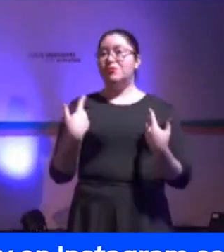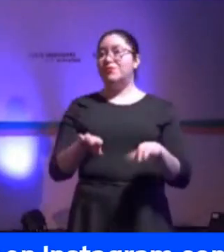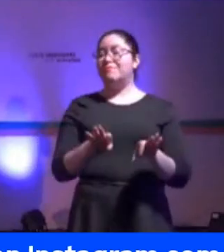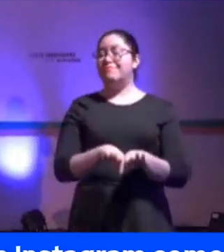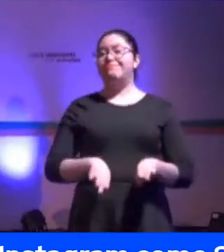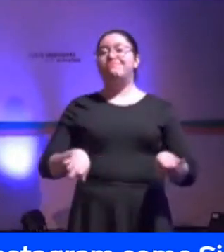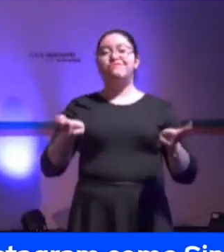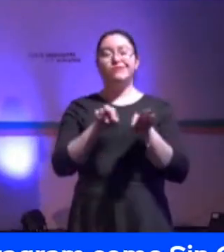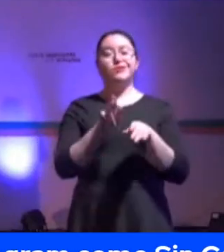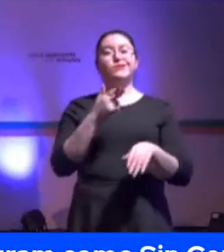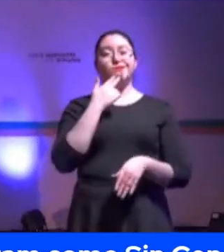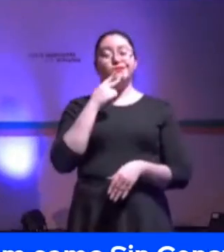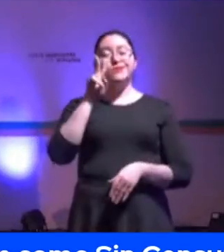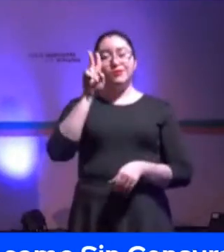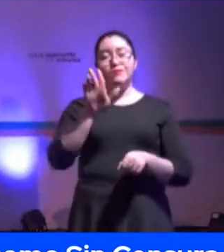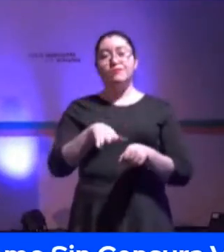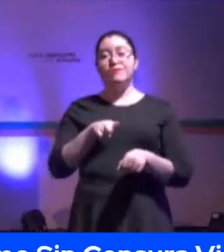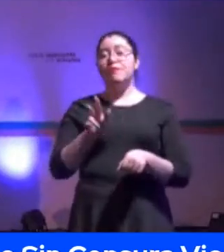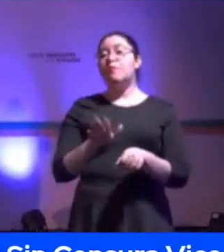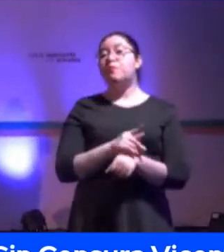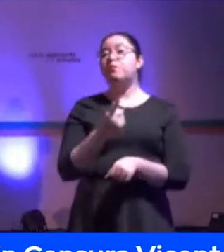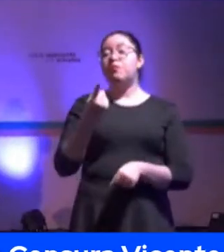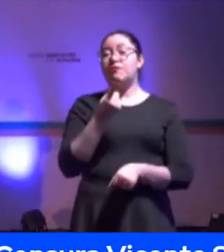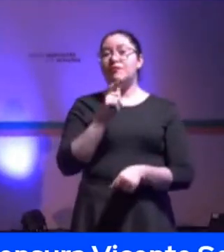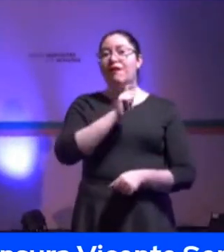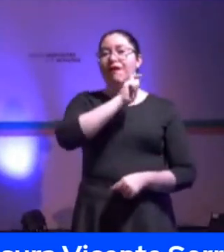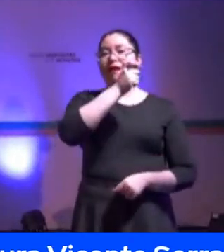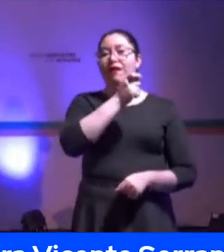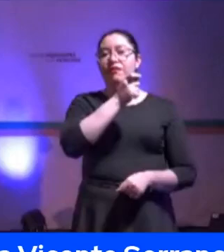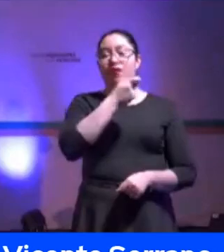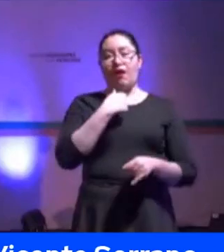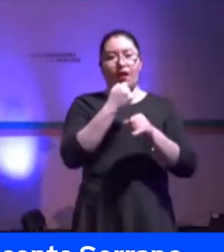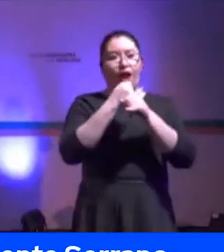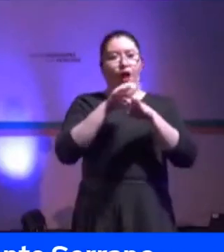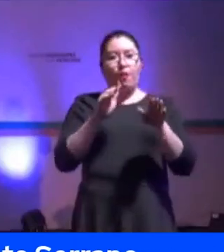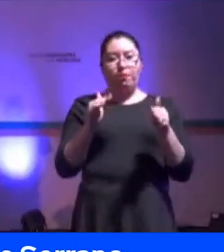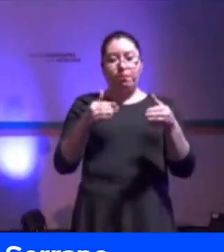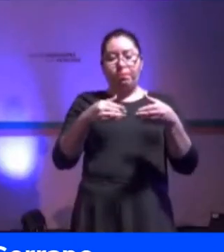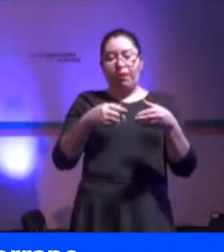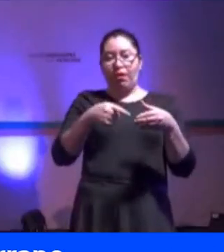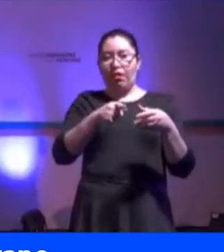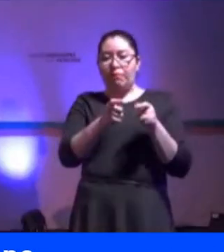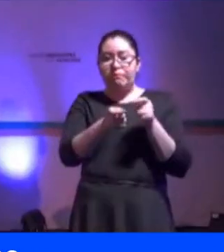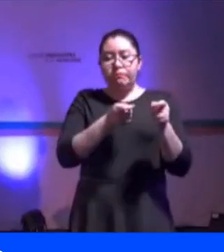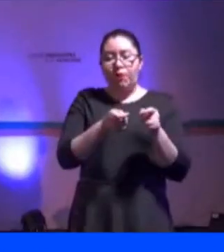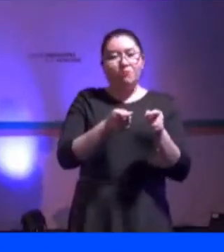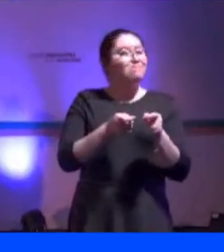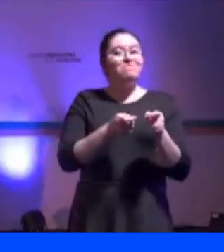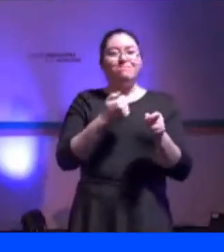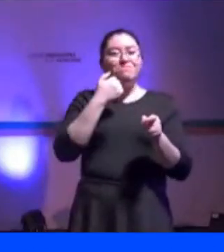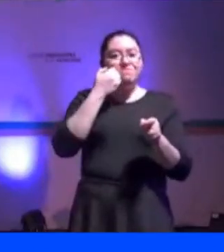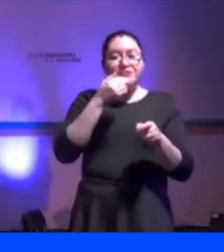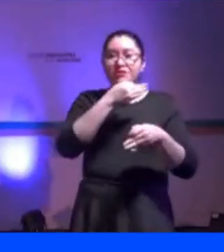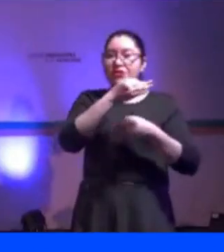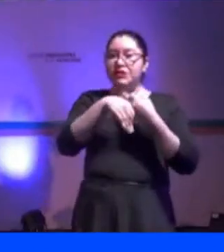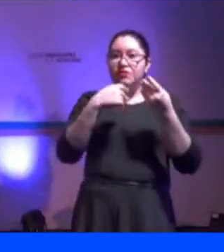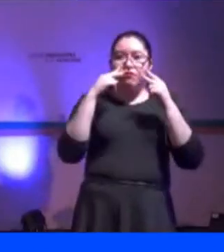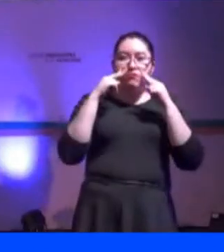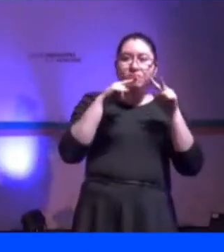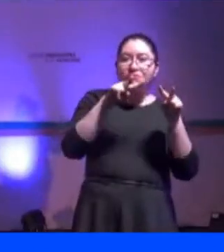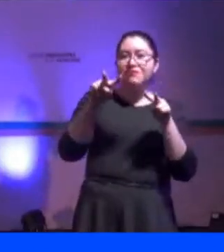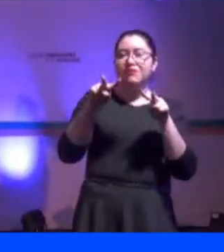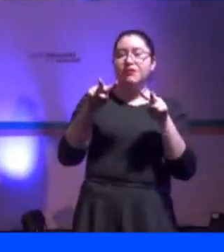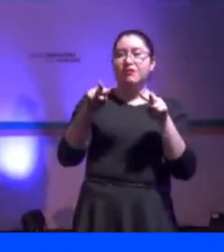porque precisamente habla de que no quiere cercar la información, de que no quiere manipular, quiere que todo se escuche y